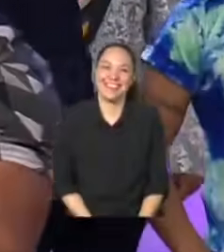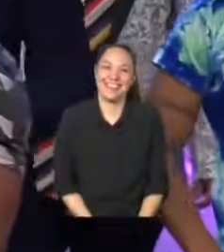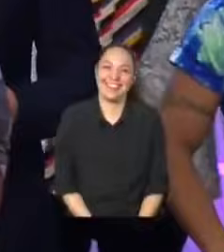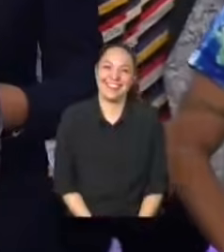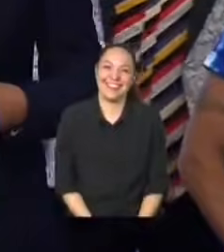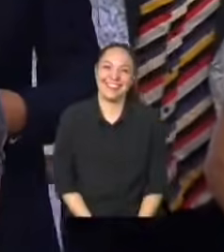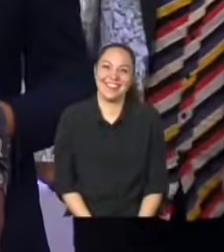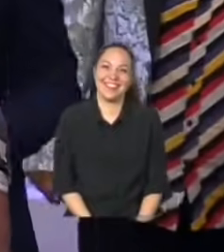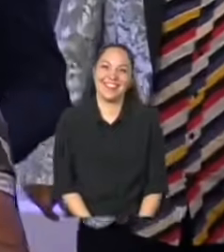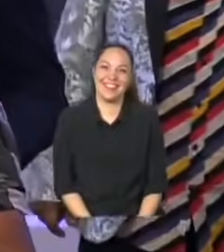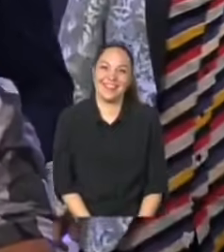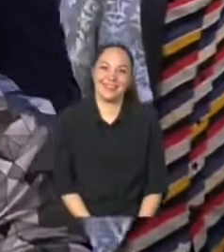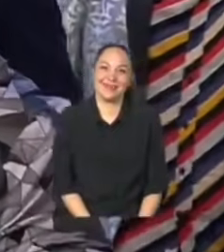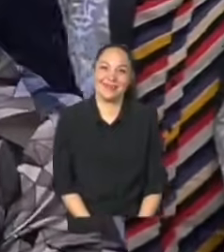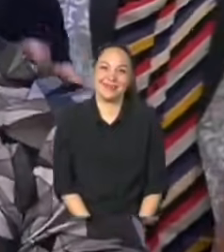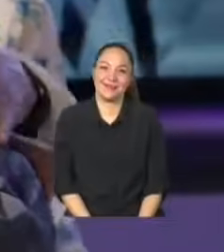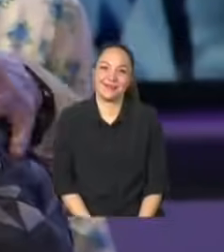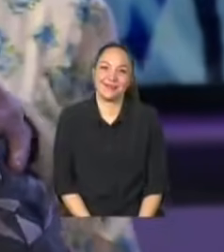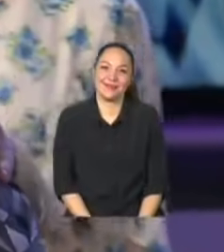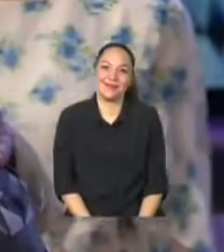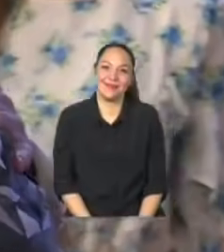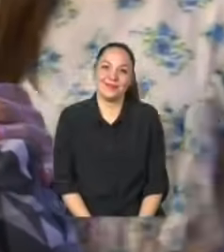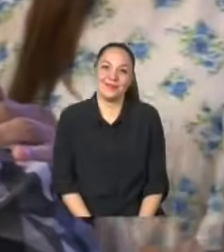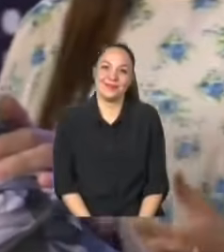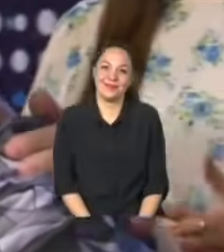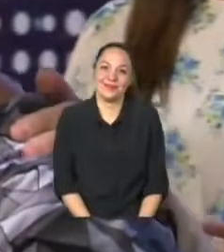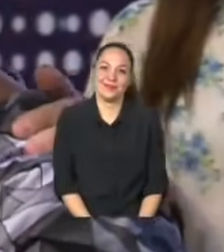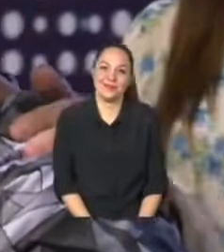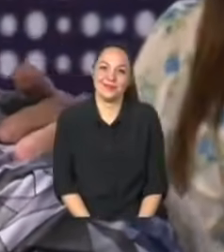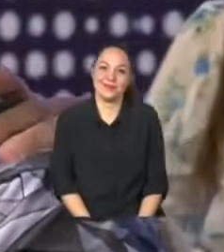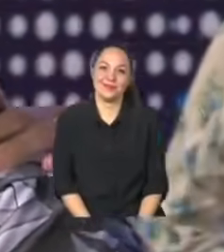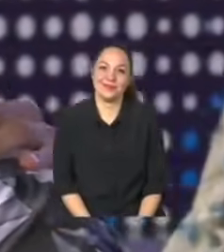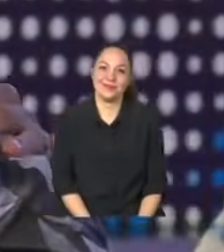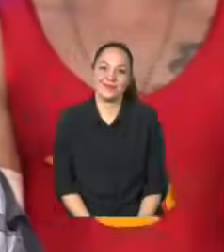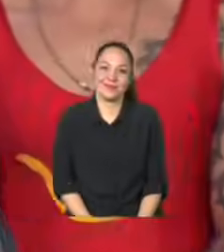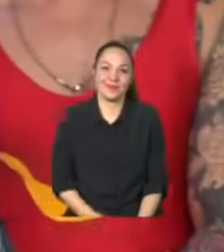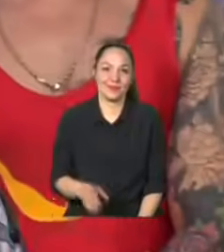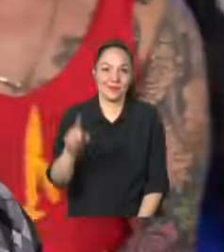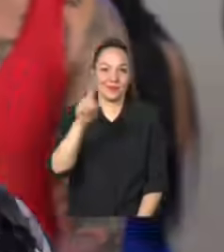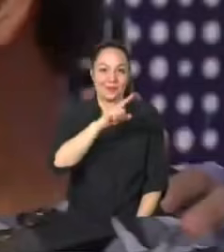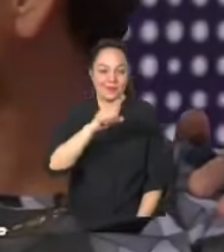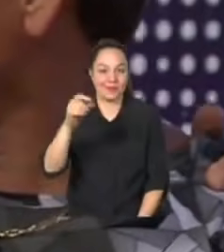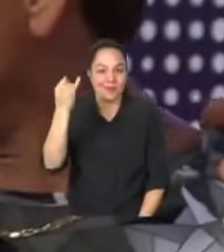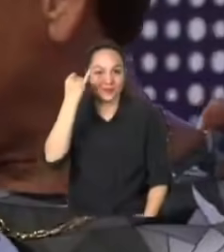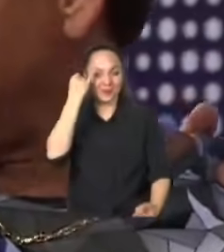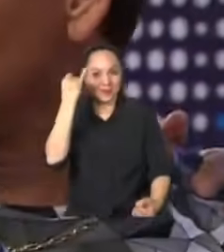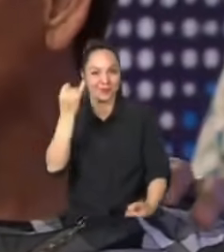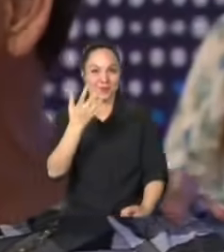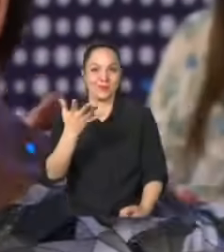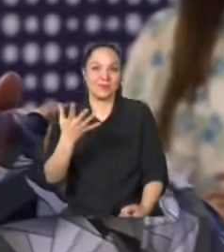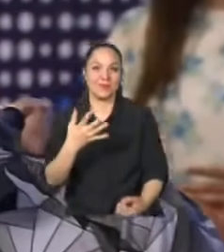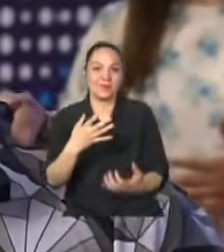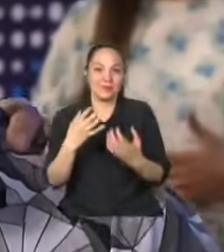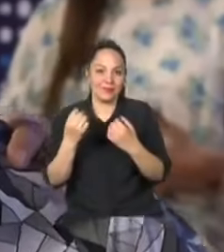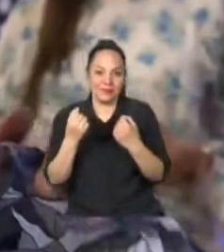Miren, ustedes pueden notar aquí al señor Chavana conmigo. ¿Se imaginan usted y yo abrazados en